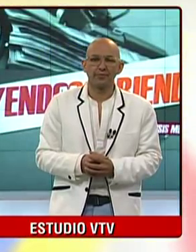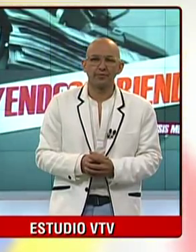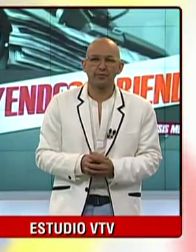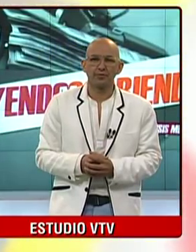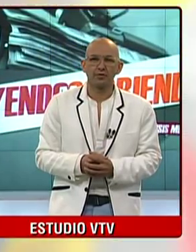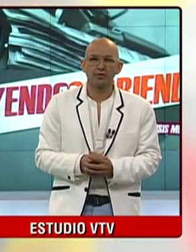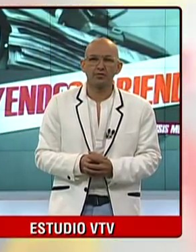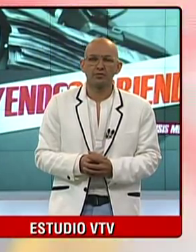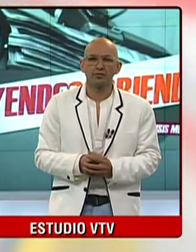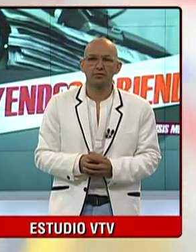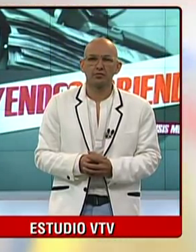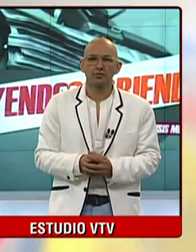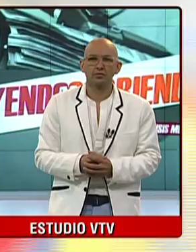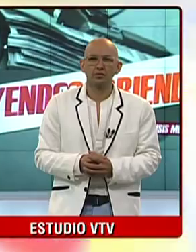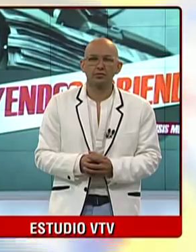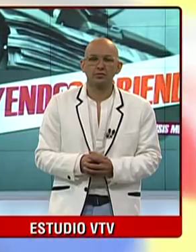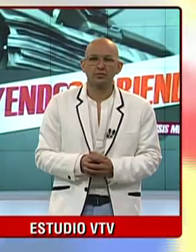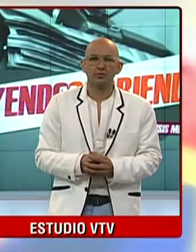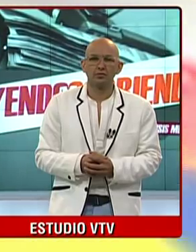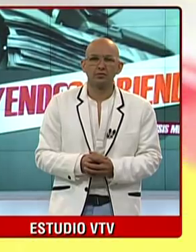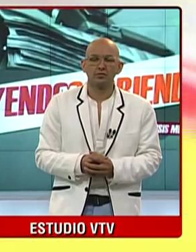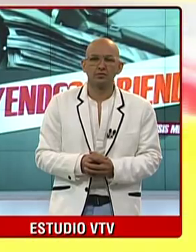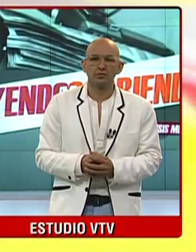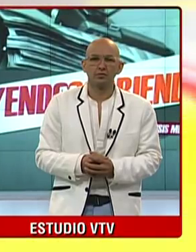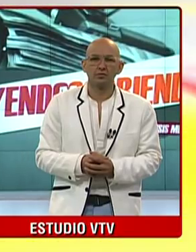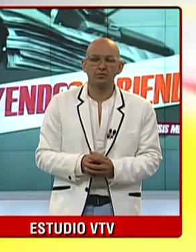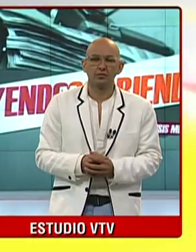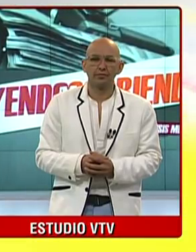Olvidados, nadie se acuerda de un solo nombre de ellos.